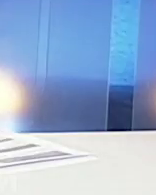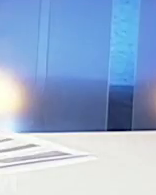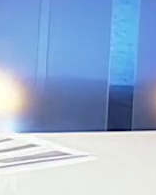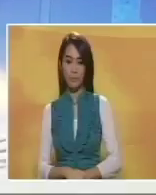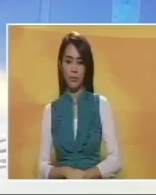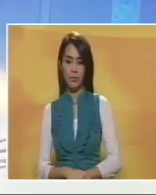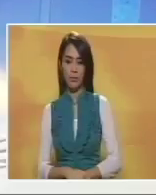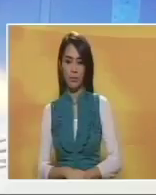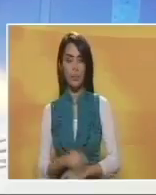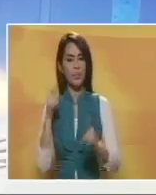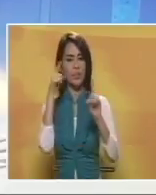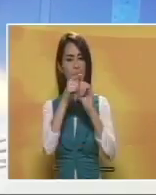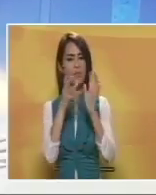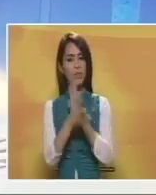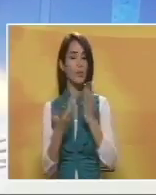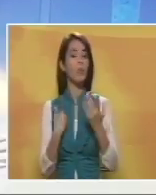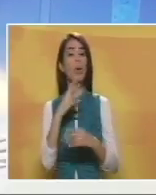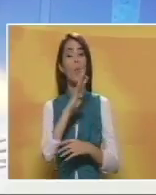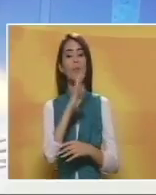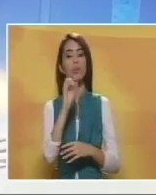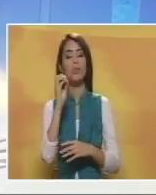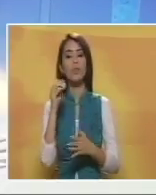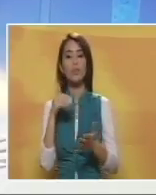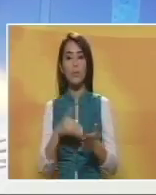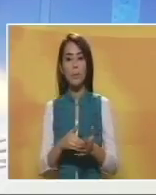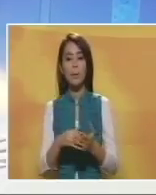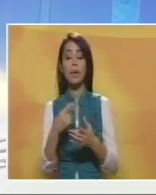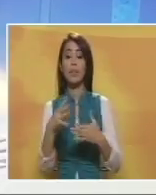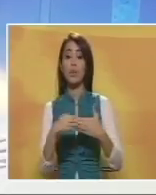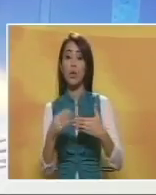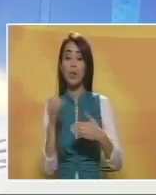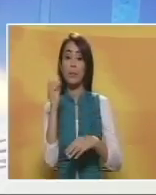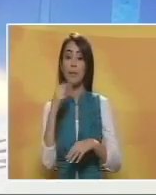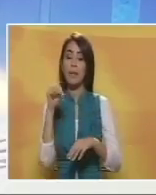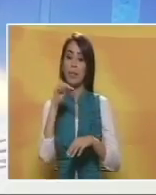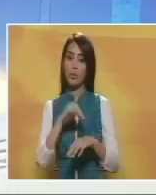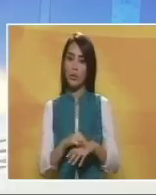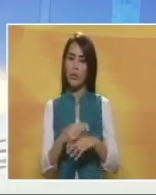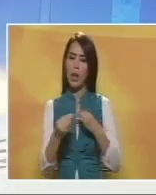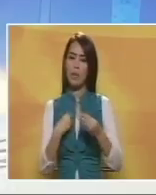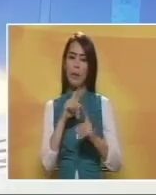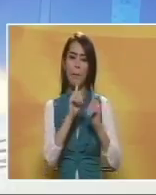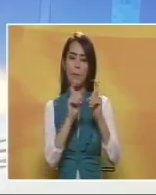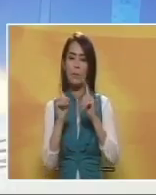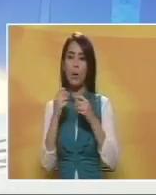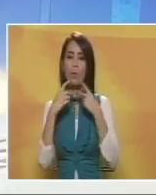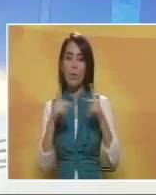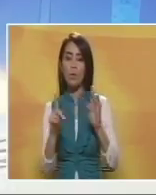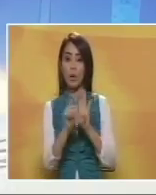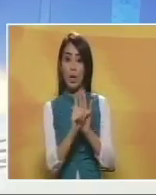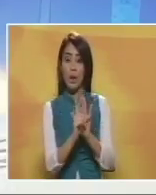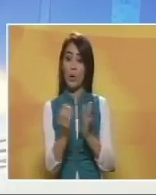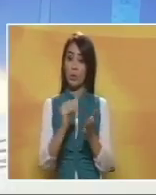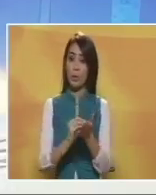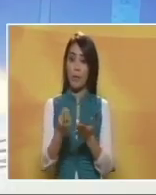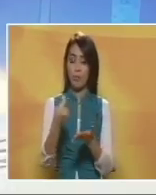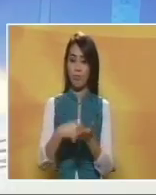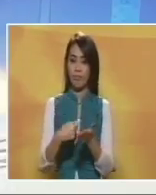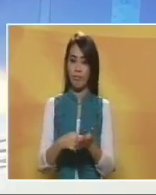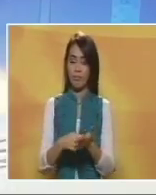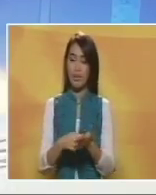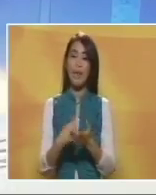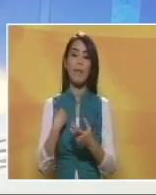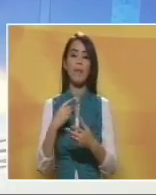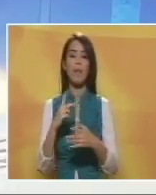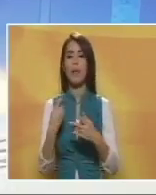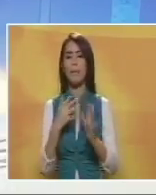Con el objetivo de repatriar hasta 400.000 millones de dólares, la Asamblea Nacional realiza la consulta pública de la Ley de Recuperación de Activos,